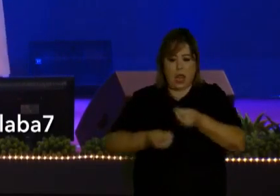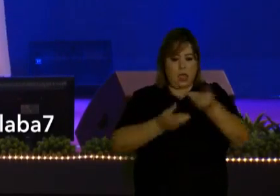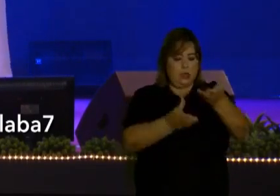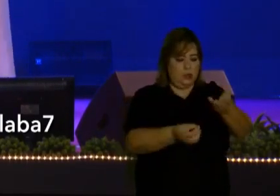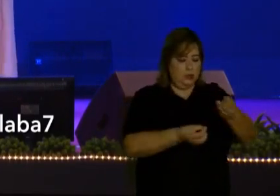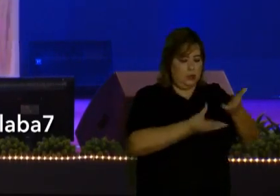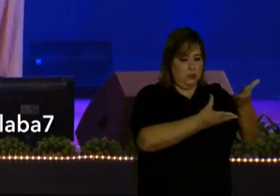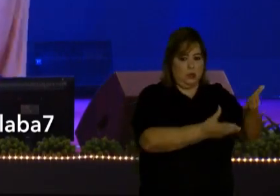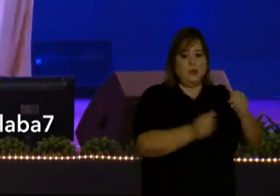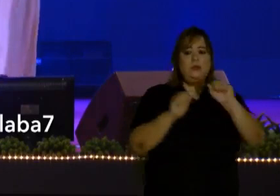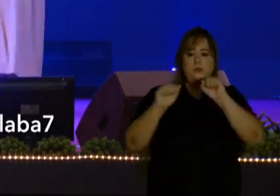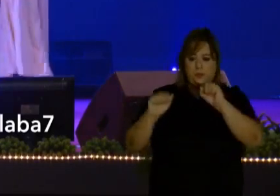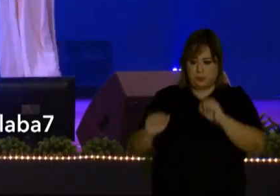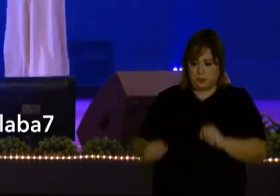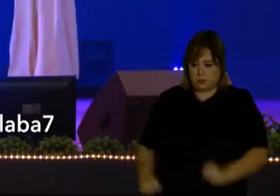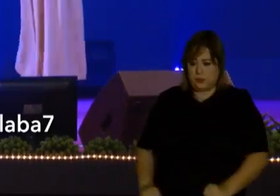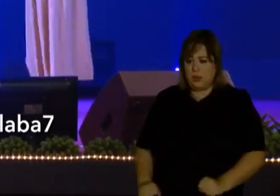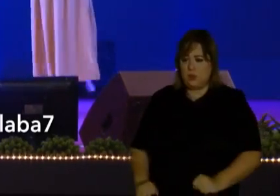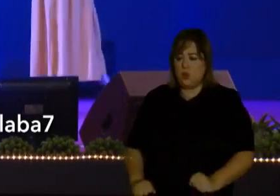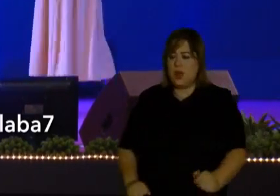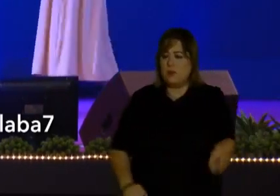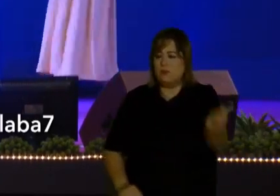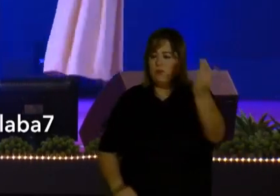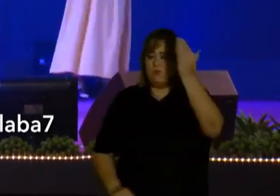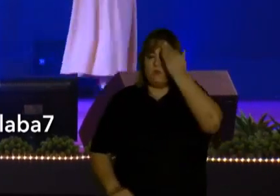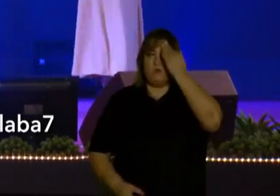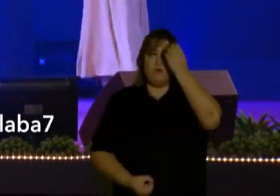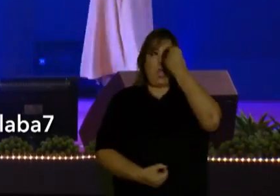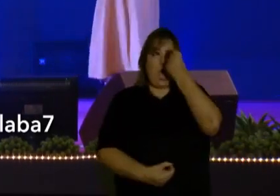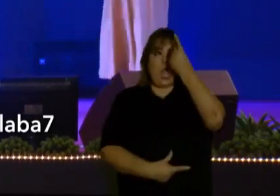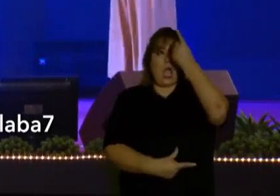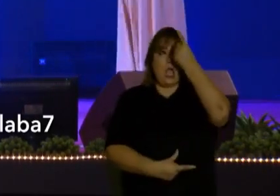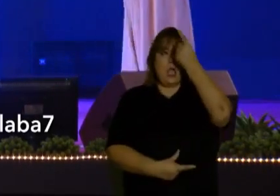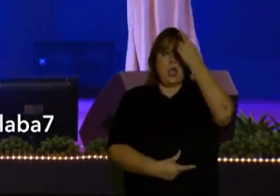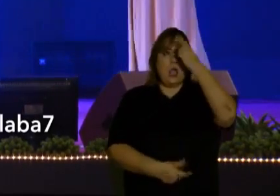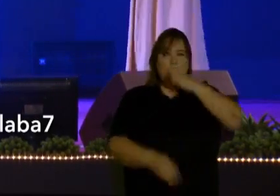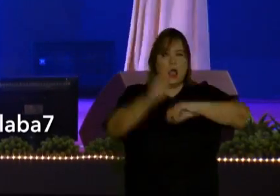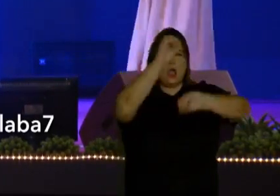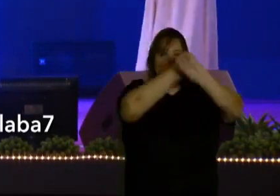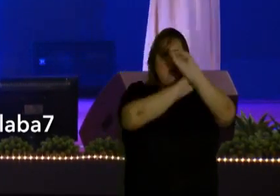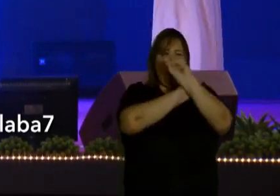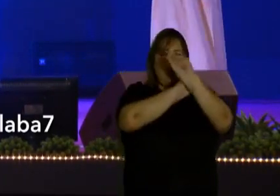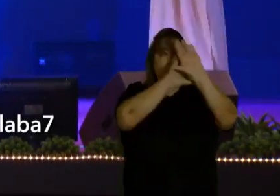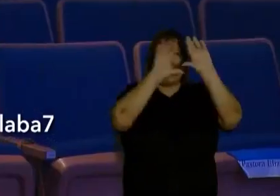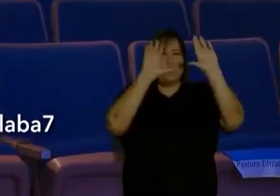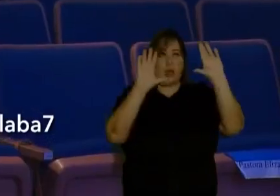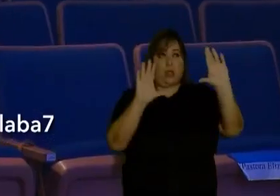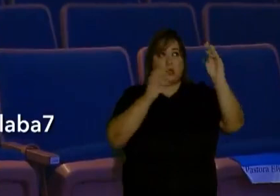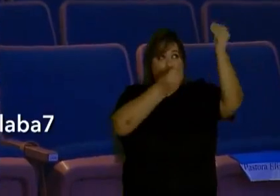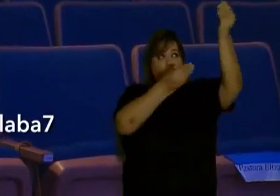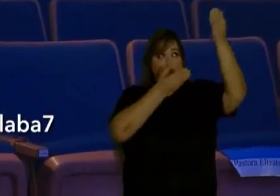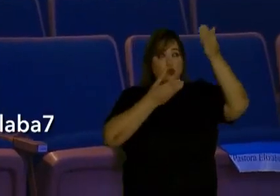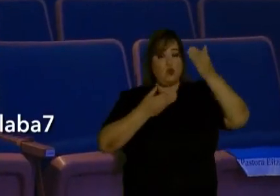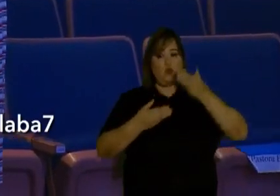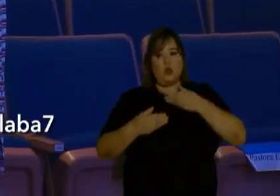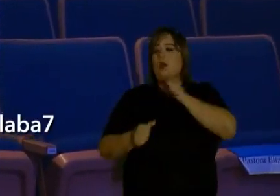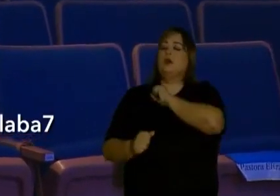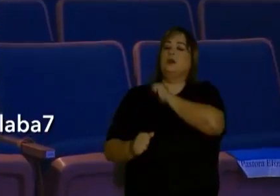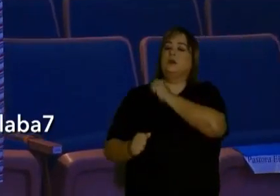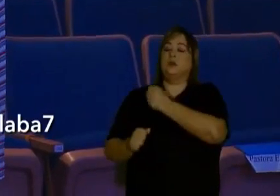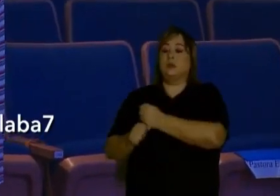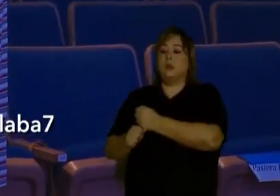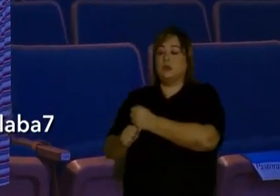que podamos entender por revelación que este diezmo desata y nos entrega autoridad para poder,